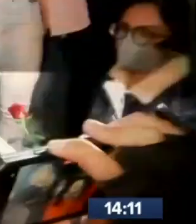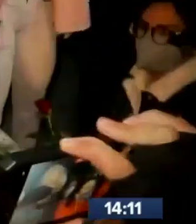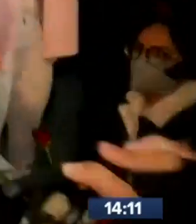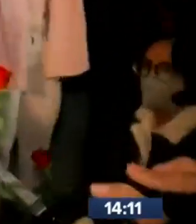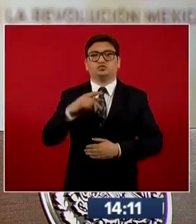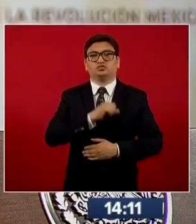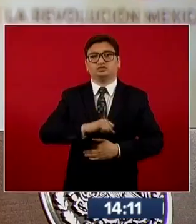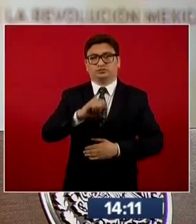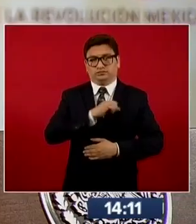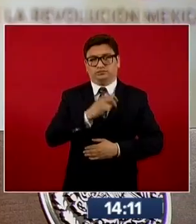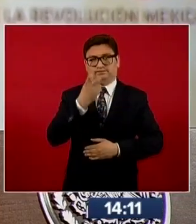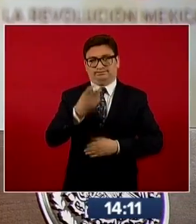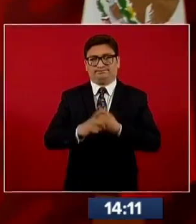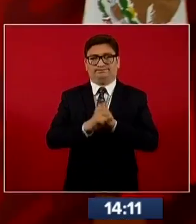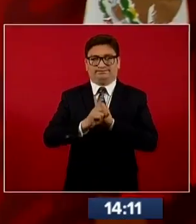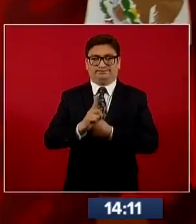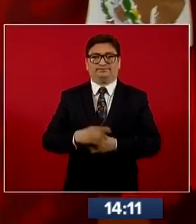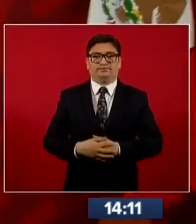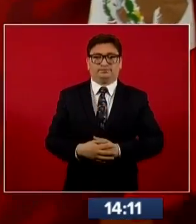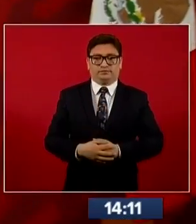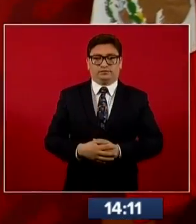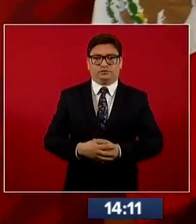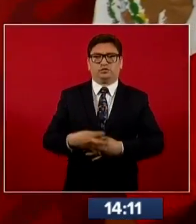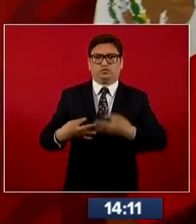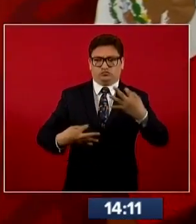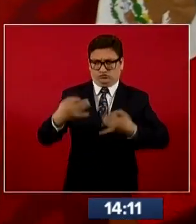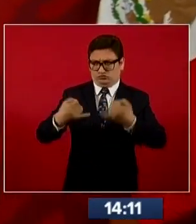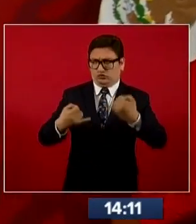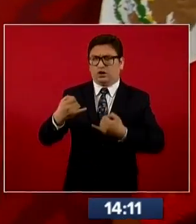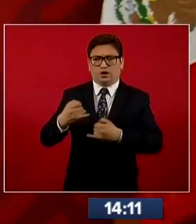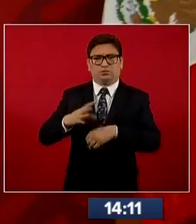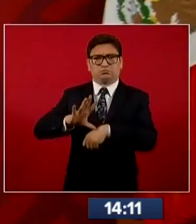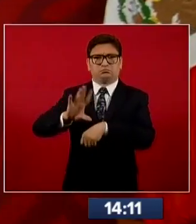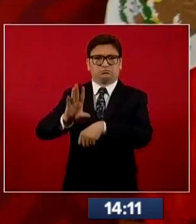asuntos. Y esto fue lo que dijo sobre el caso de Rosario R.